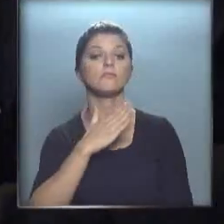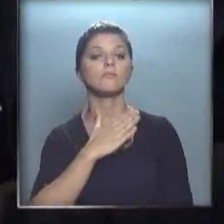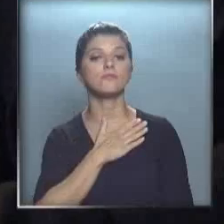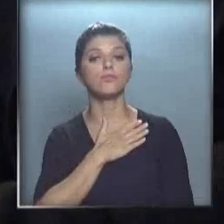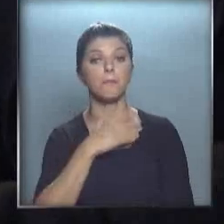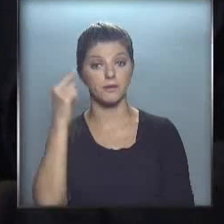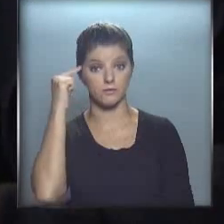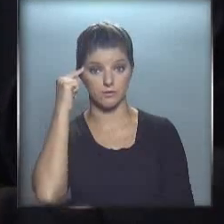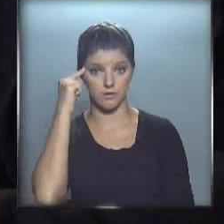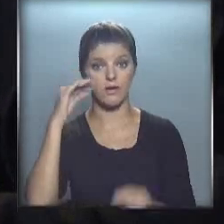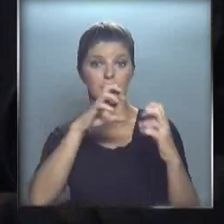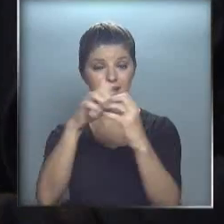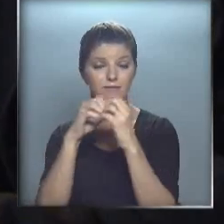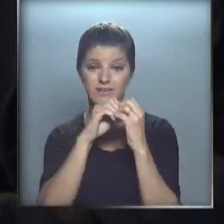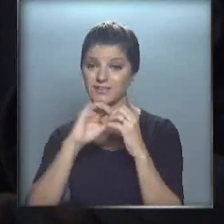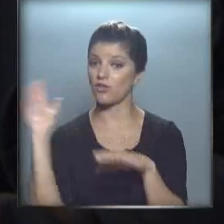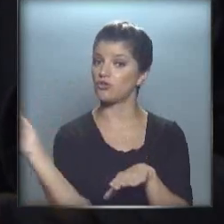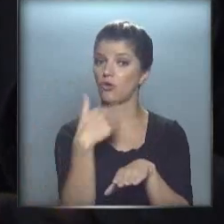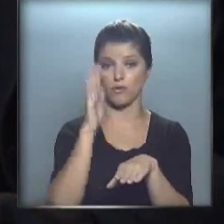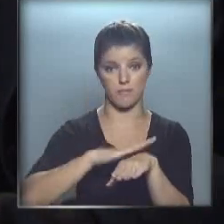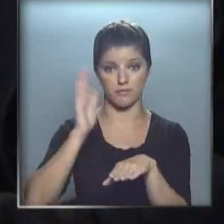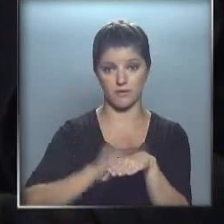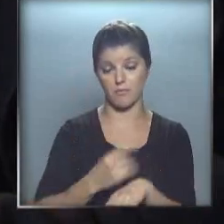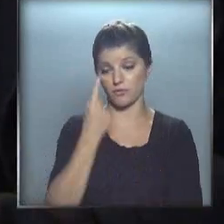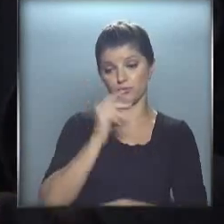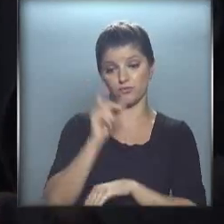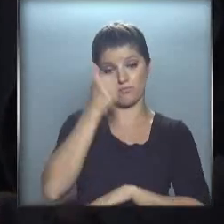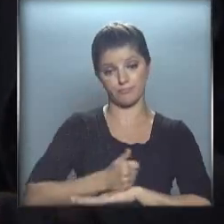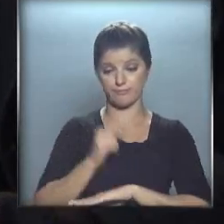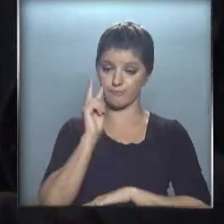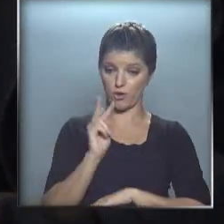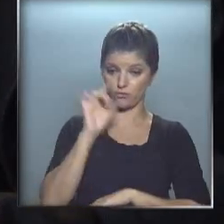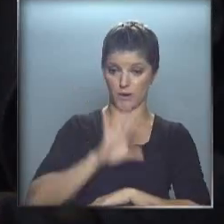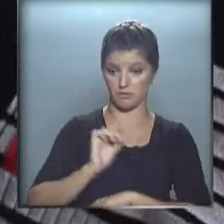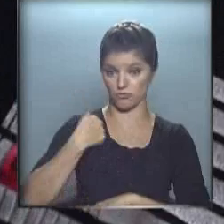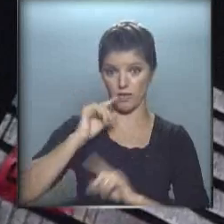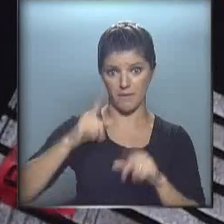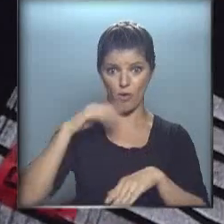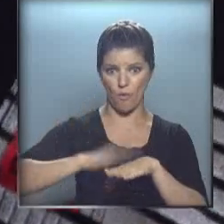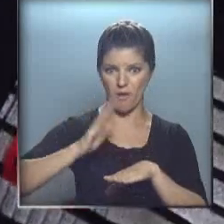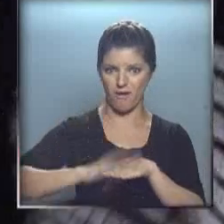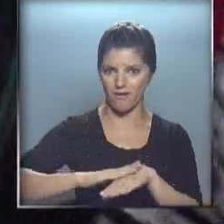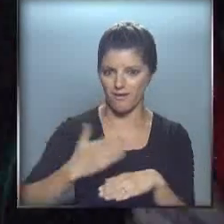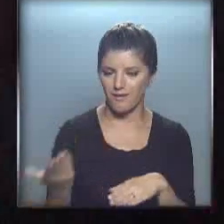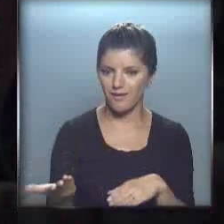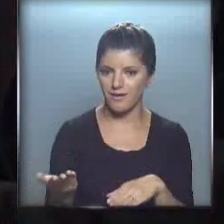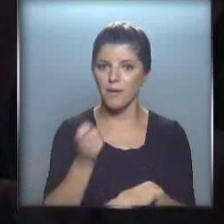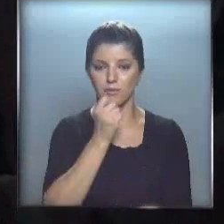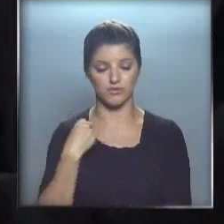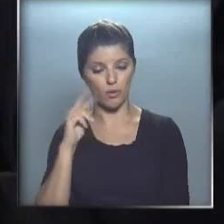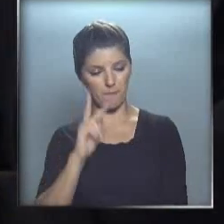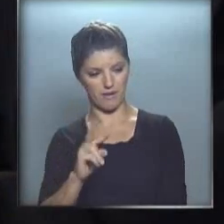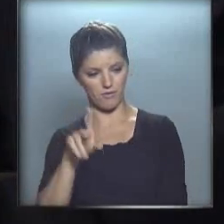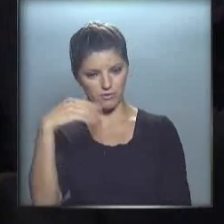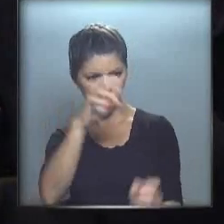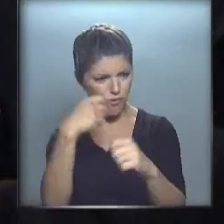o sea, se forma entre todos, porque el que no hace nada también es culpable en un punto. Porque, o sea, si vos estás viendo que estás pegando,